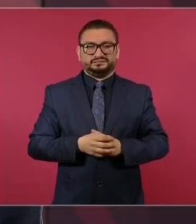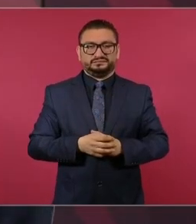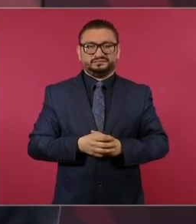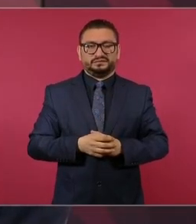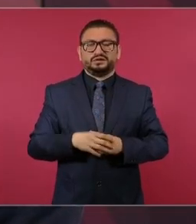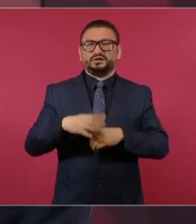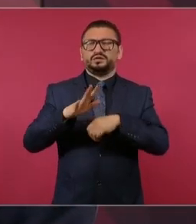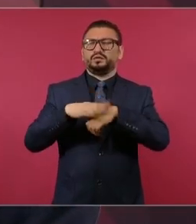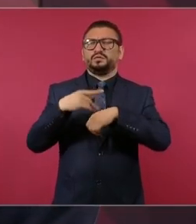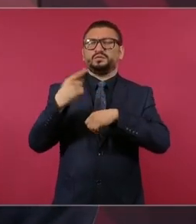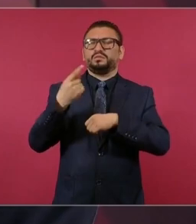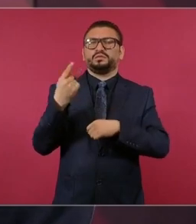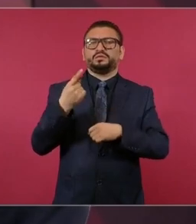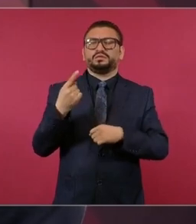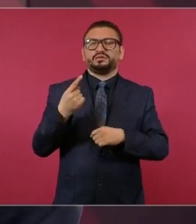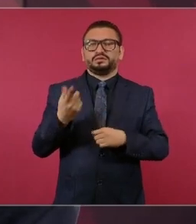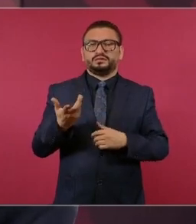Porque